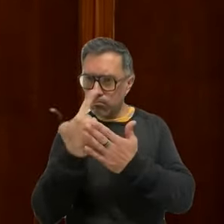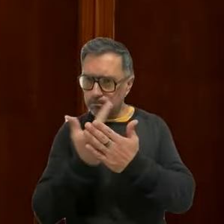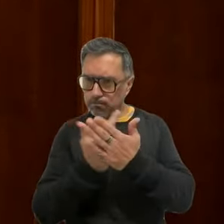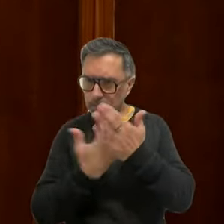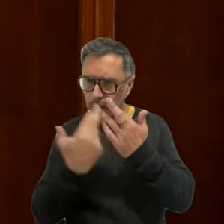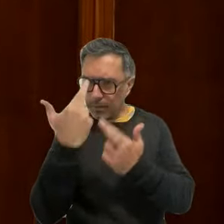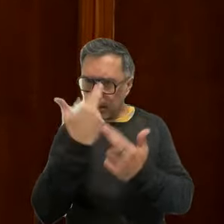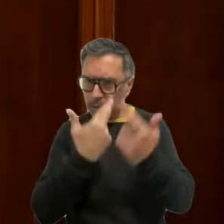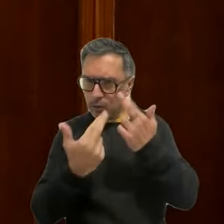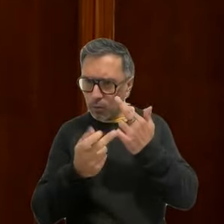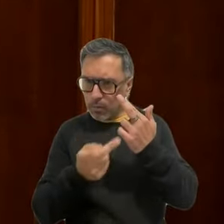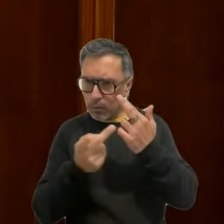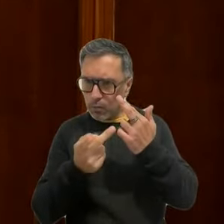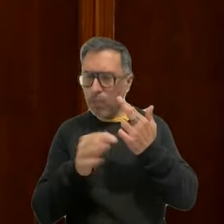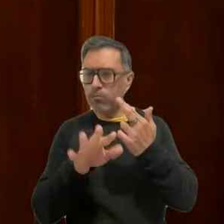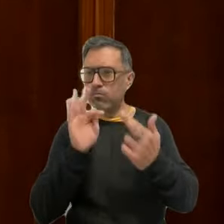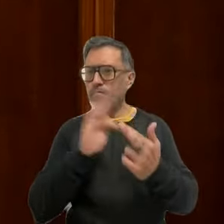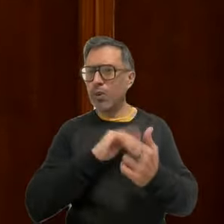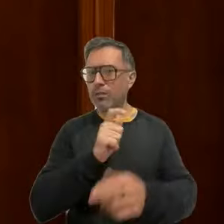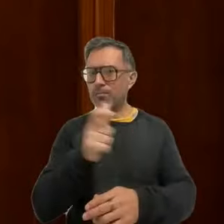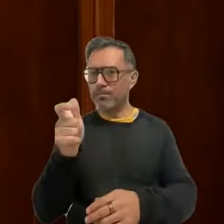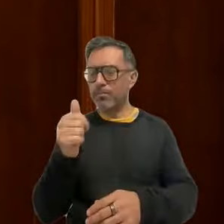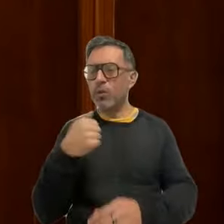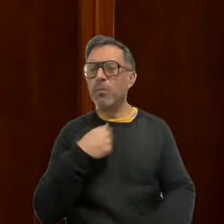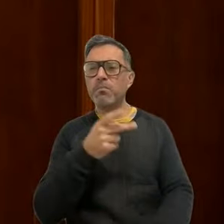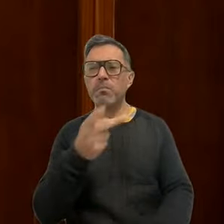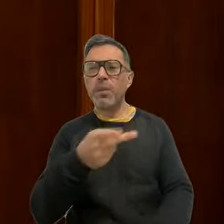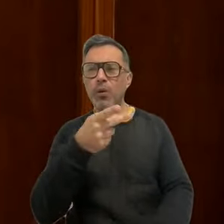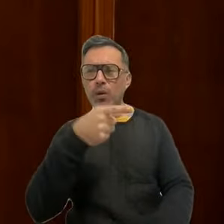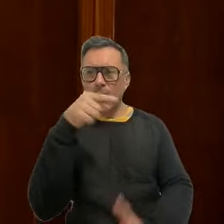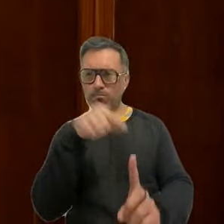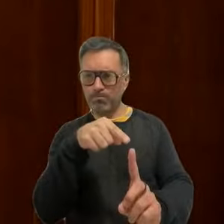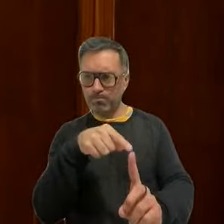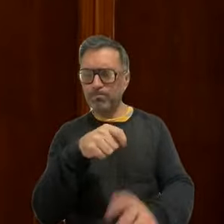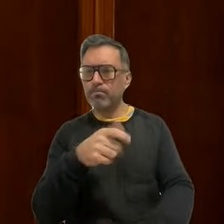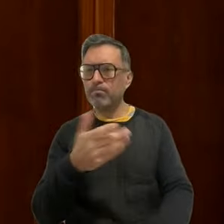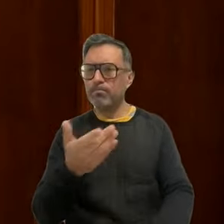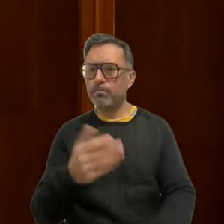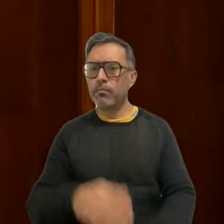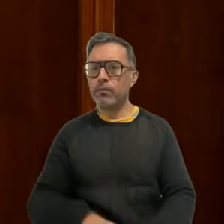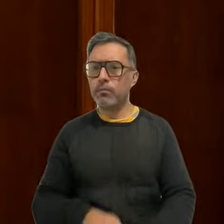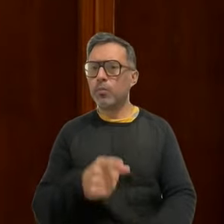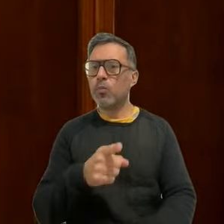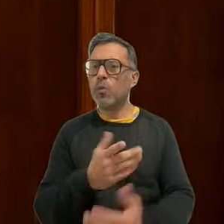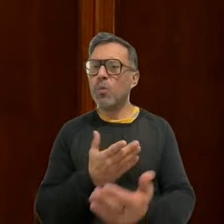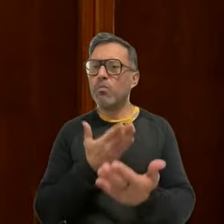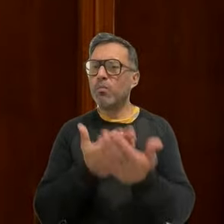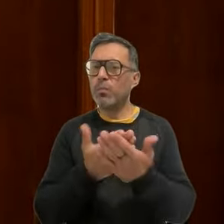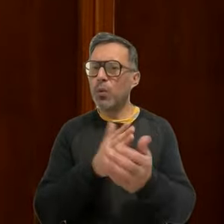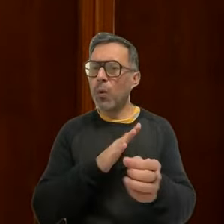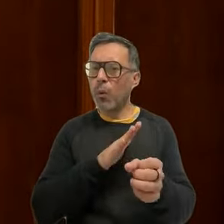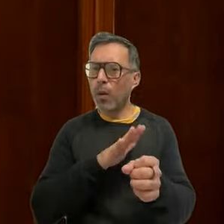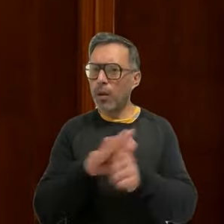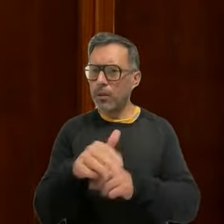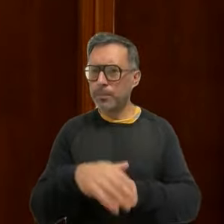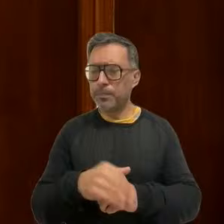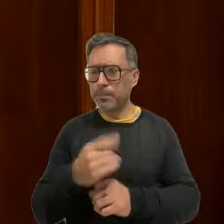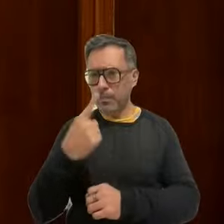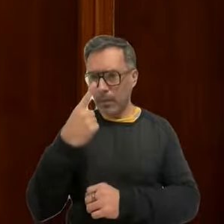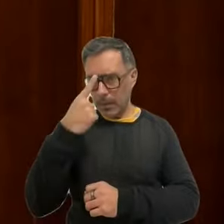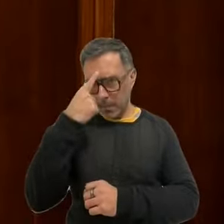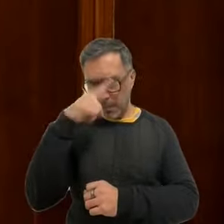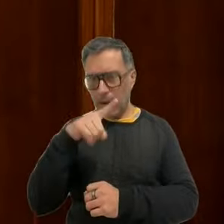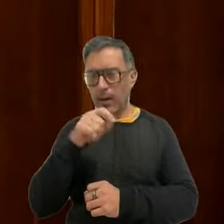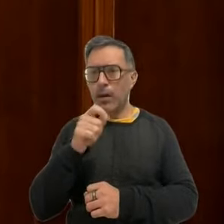interrogante sería Qué acciones se están implementando o se implementarán para mejorar Los criterios de